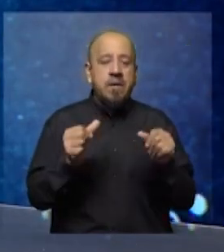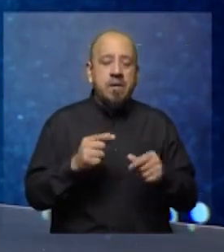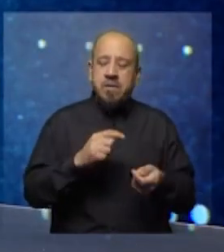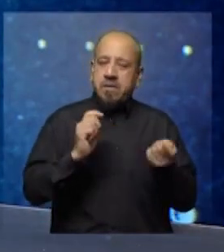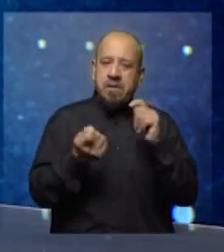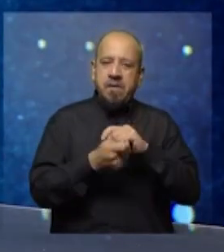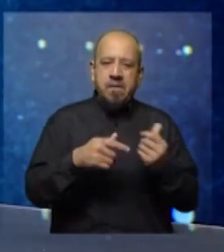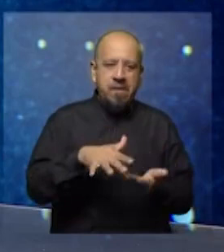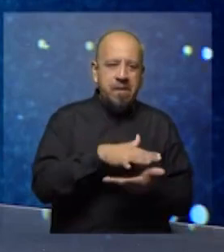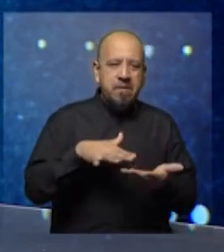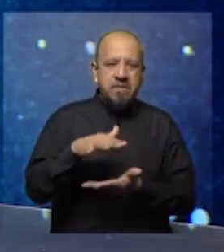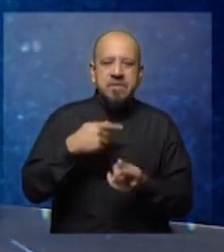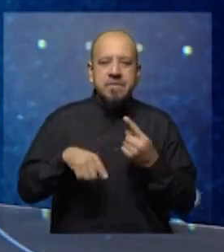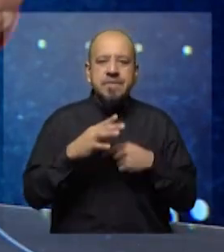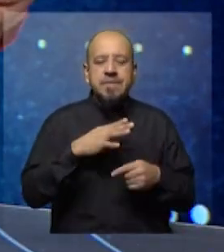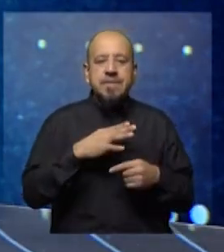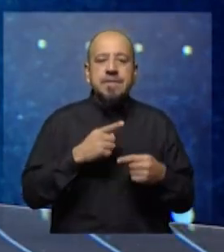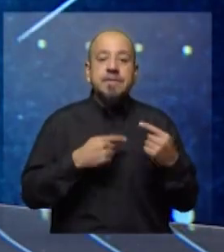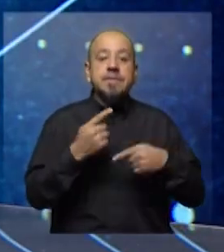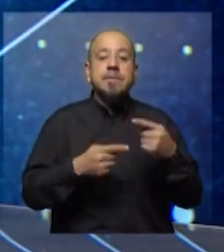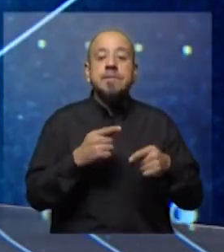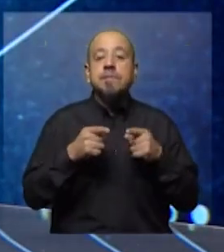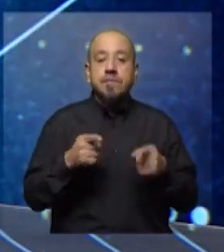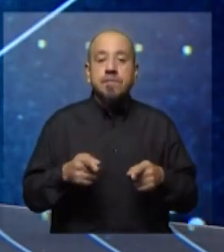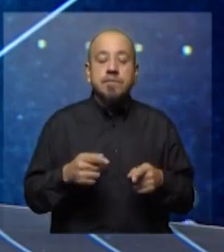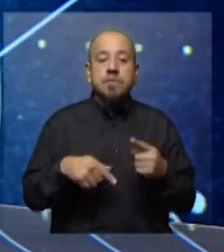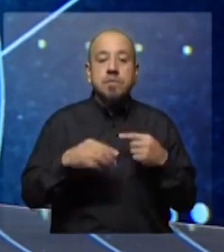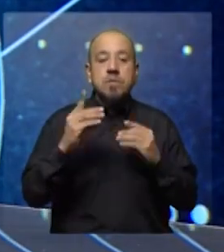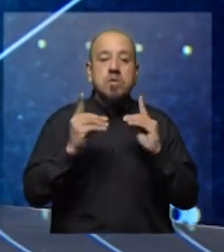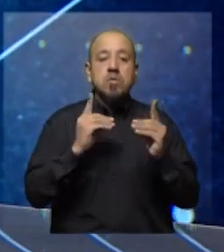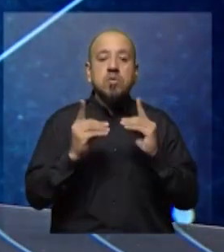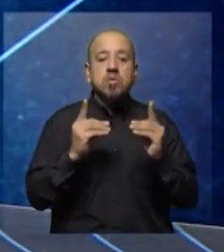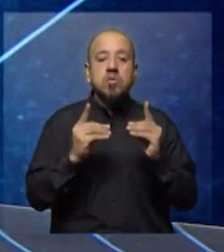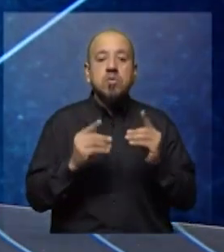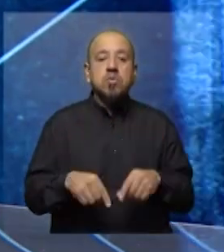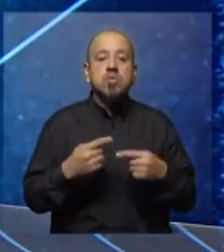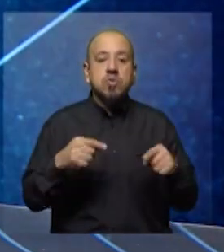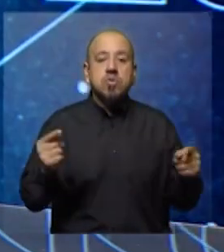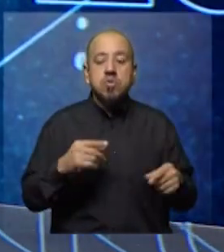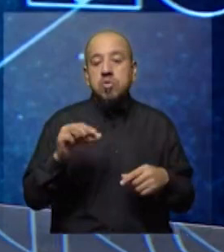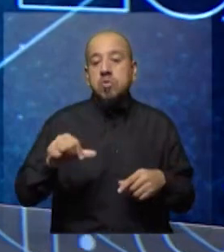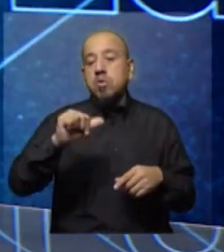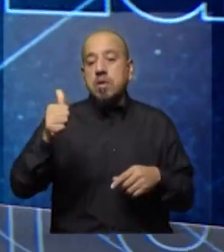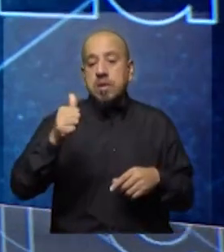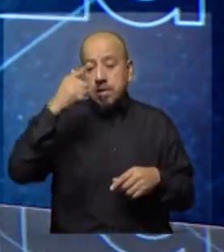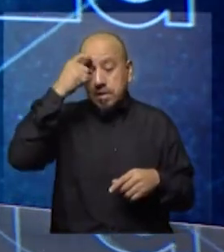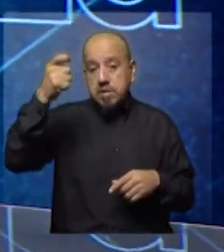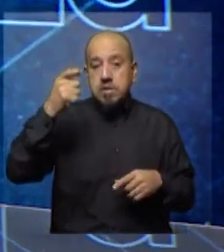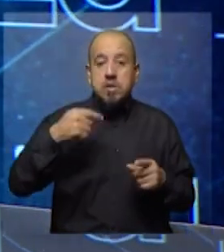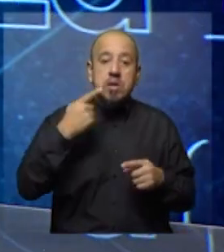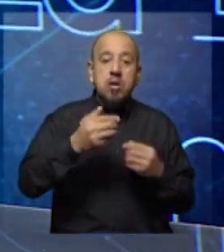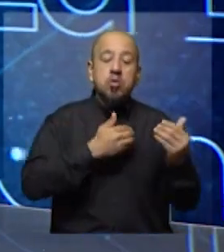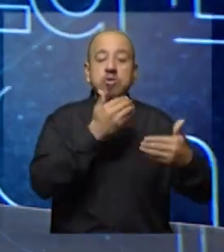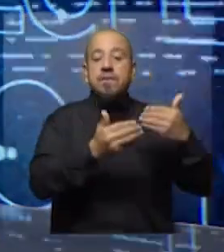pero en el fondo hay una continuidad Y eso implica antes es un diálogo entre las cosas las conquistas de la ciencia y los